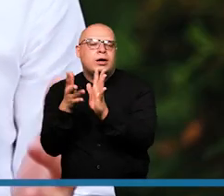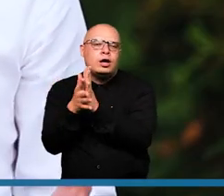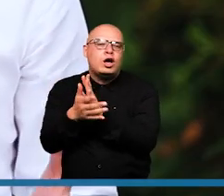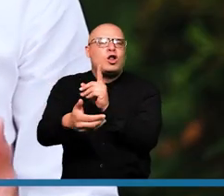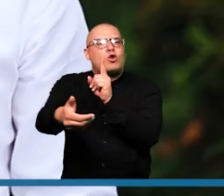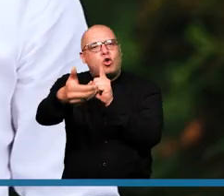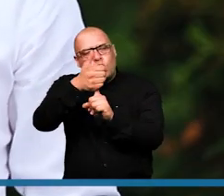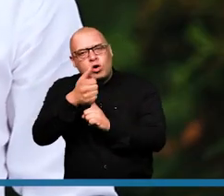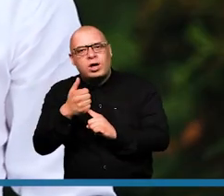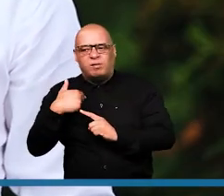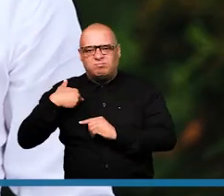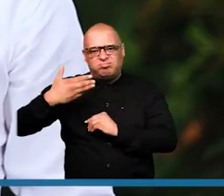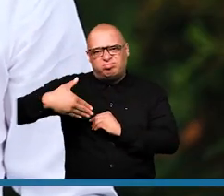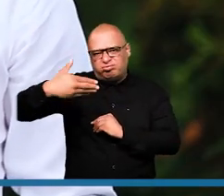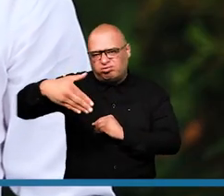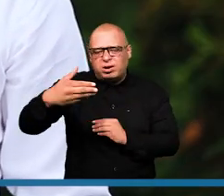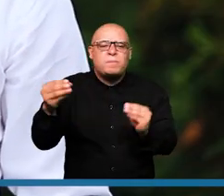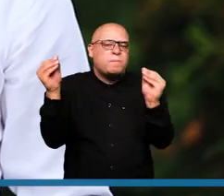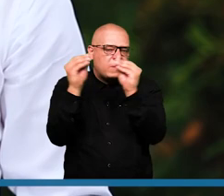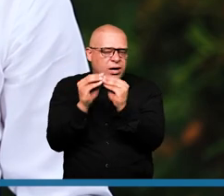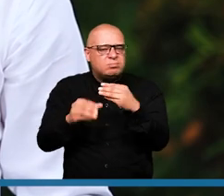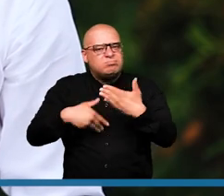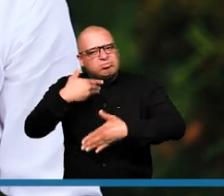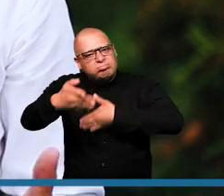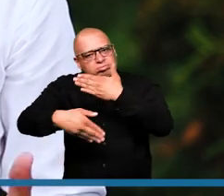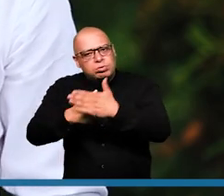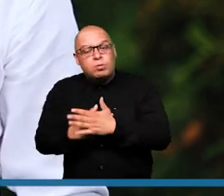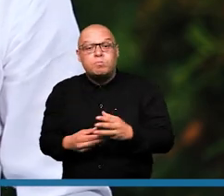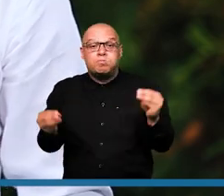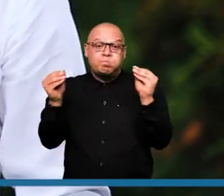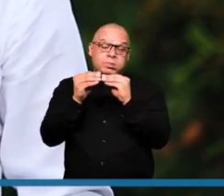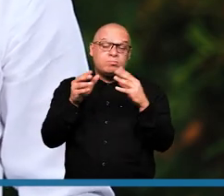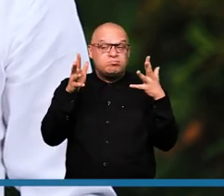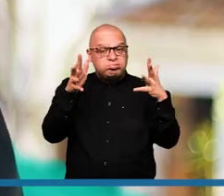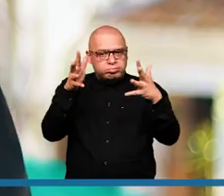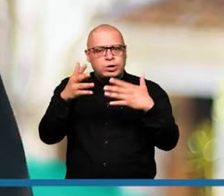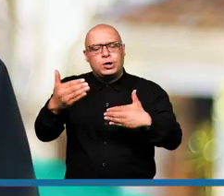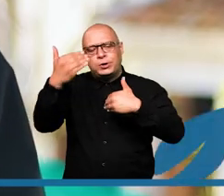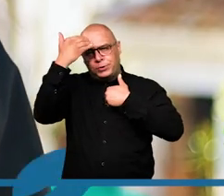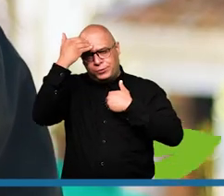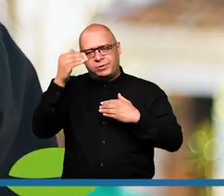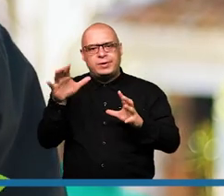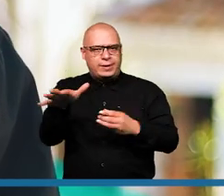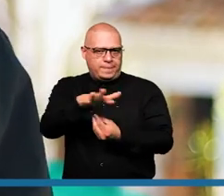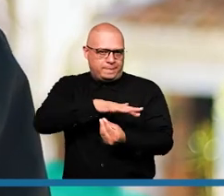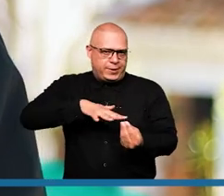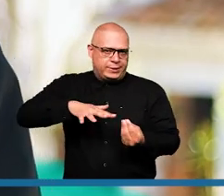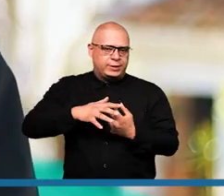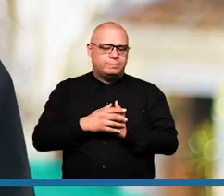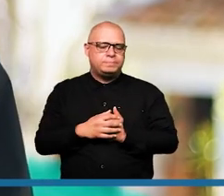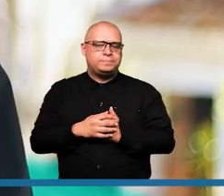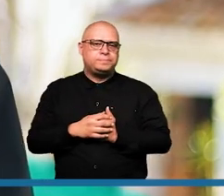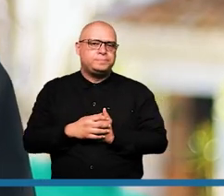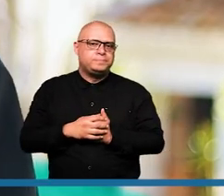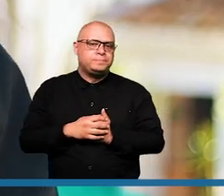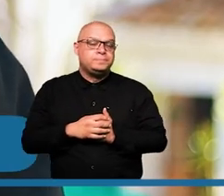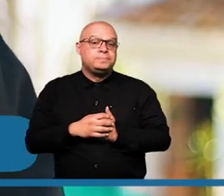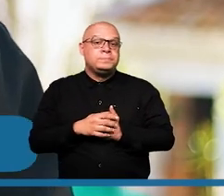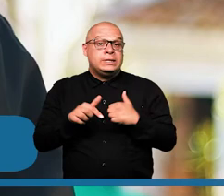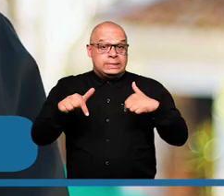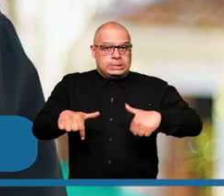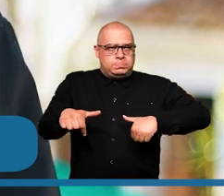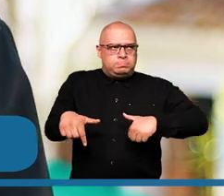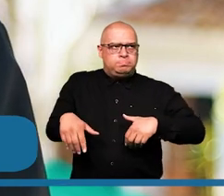qué viene recibiendo la ciudadanía respecto a la generación de educación y conciencia ambiental. Bueno, ¿qué campañas? Digamos que